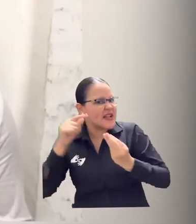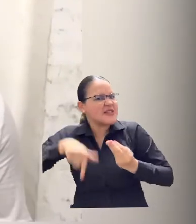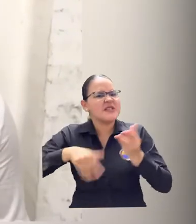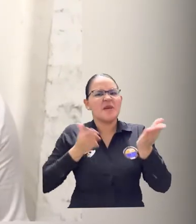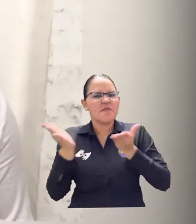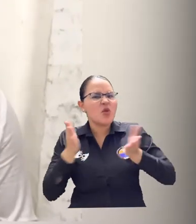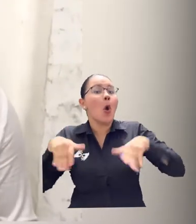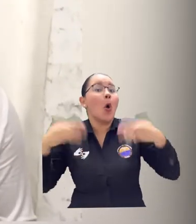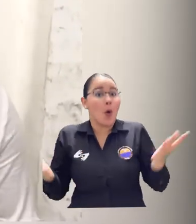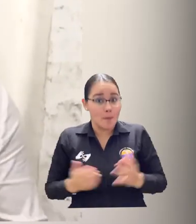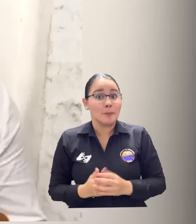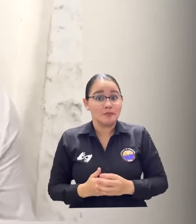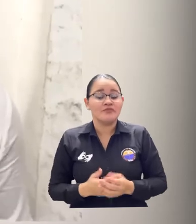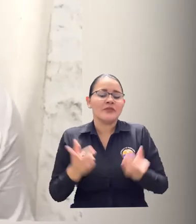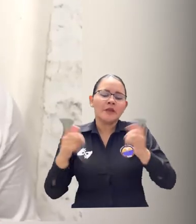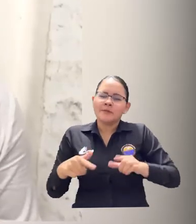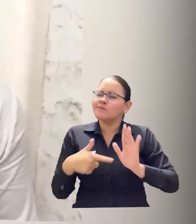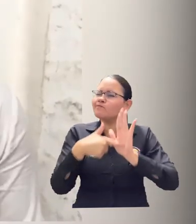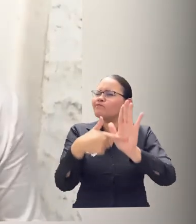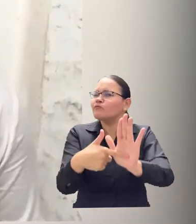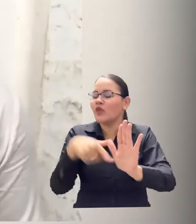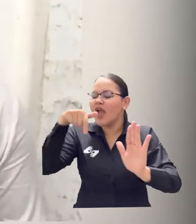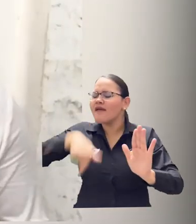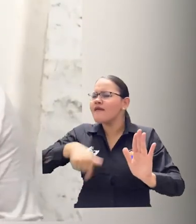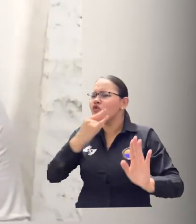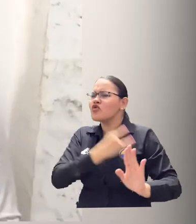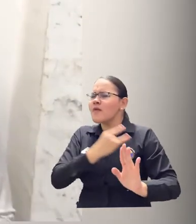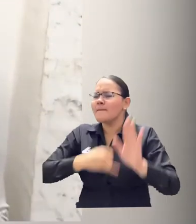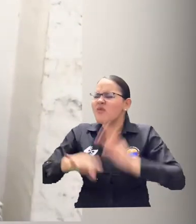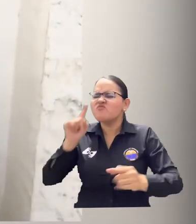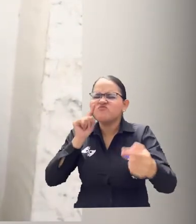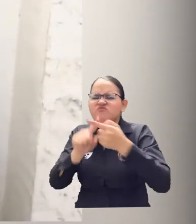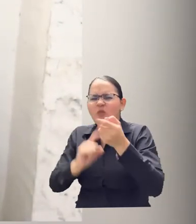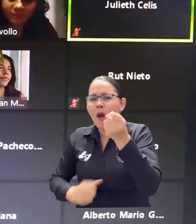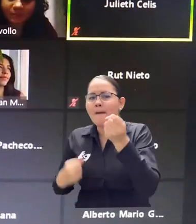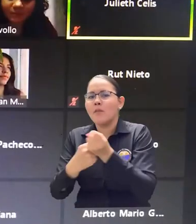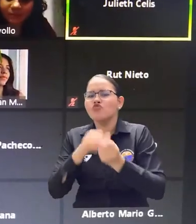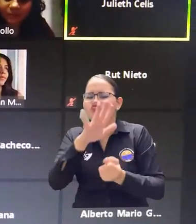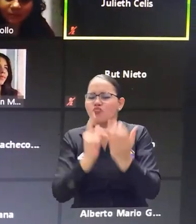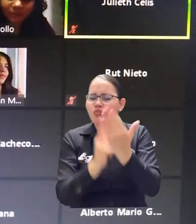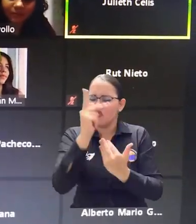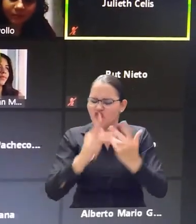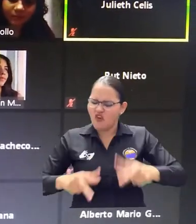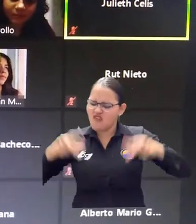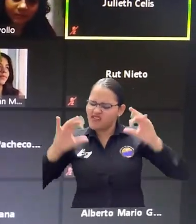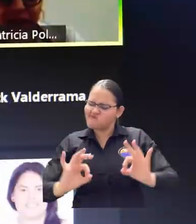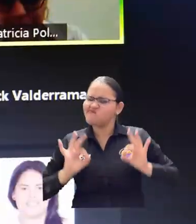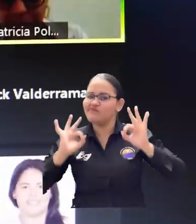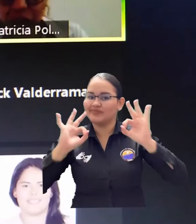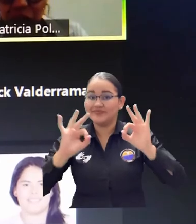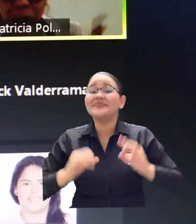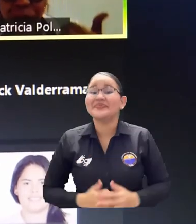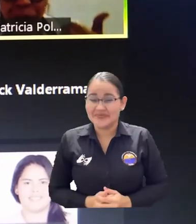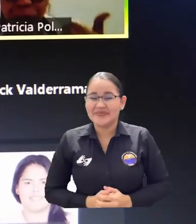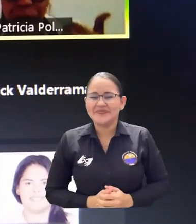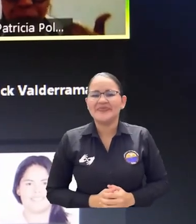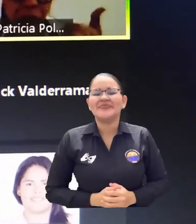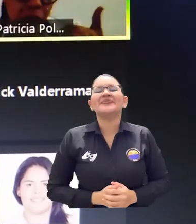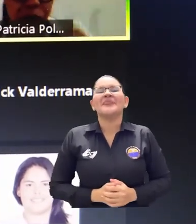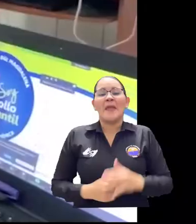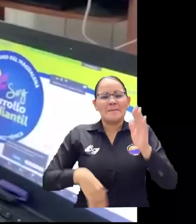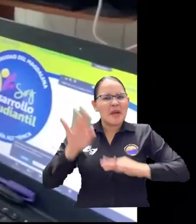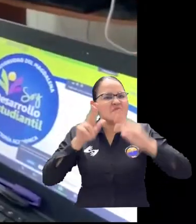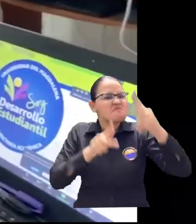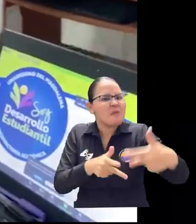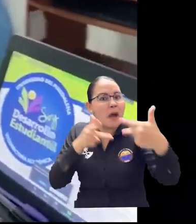que somos una universidad capaz de ayudarles a sacar adelante su proyecto de vida. A través de las plataformas digitales, los nuevos integrantes de